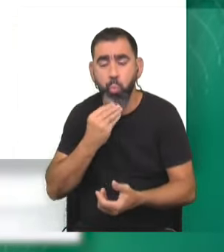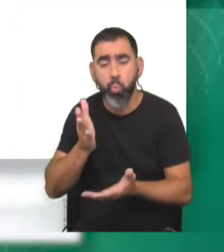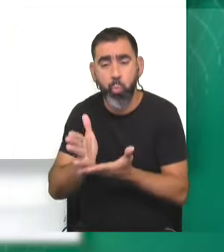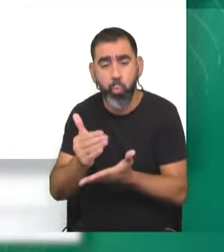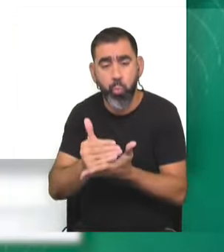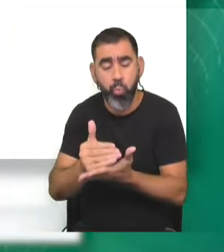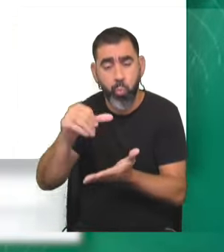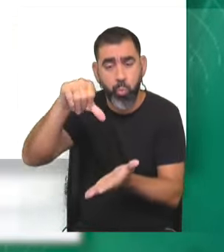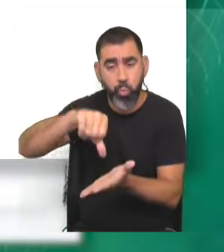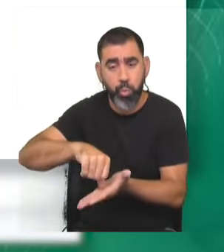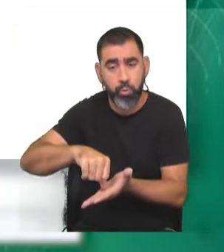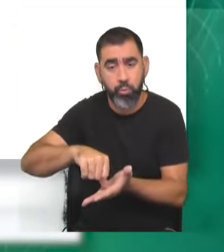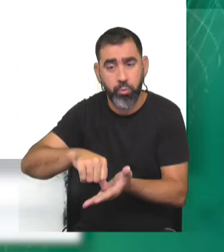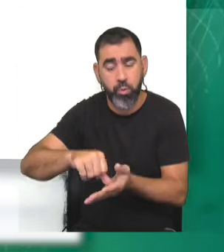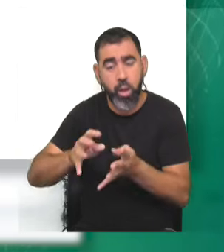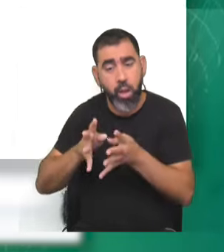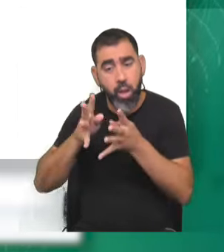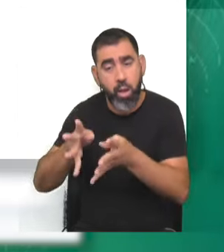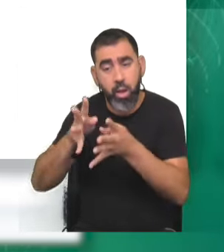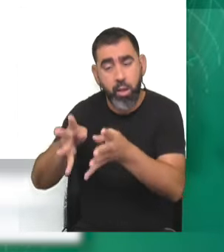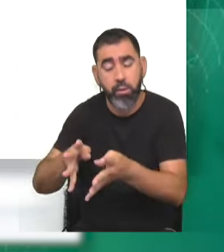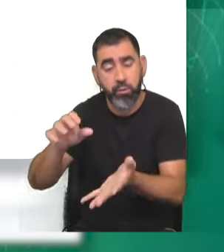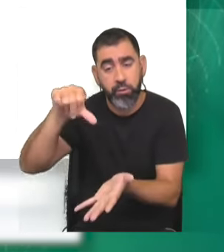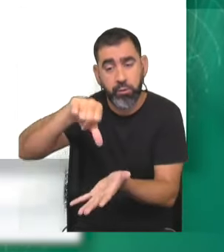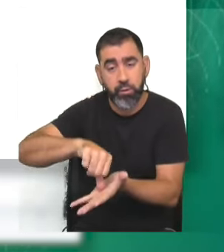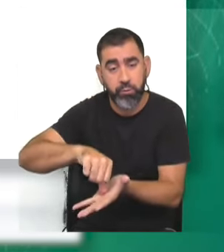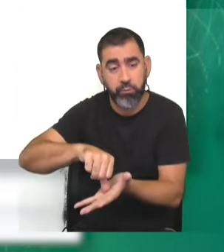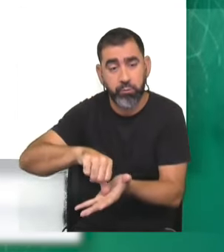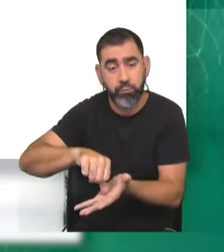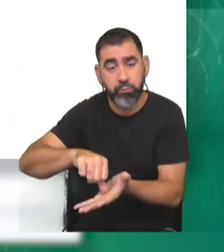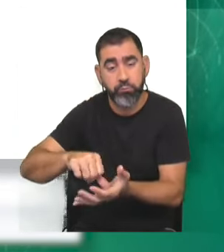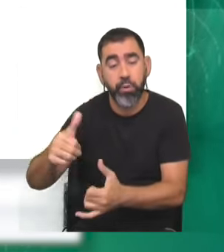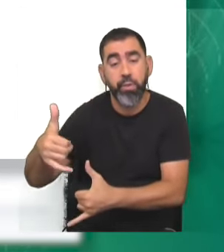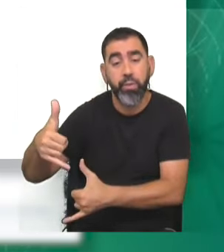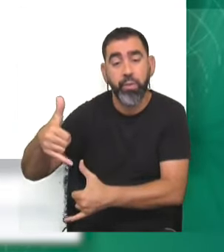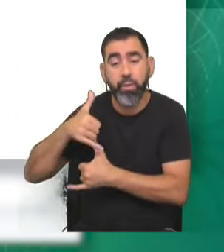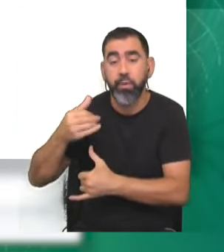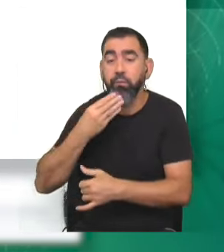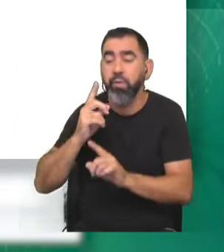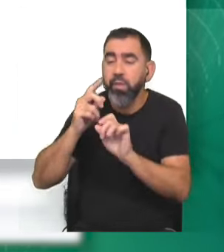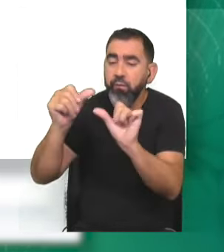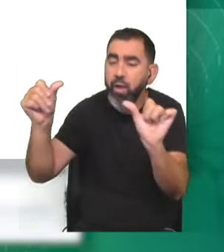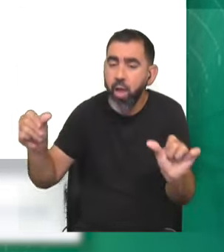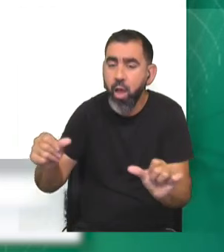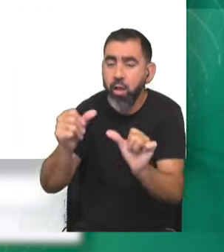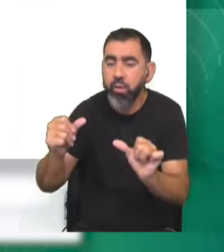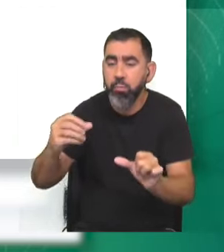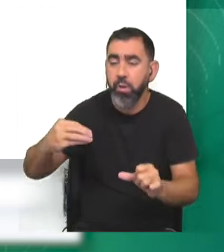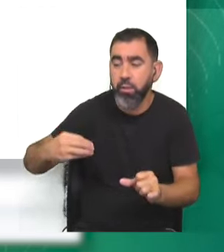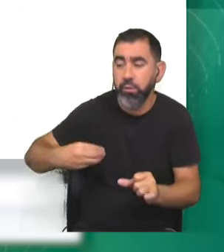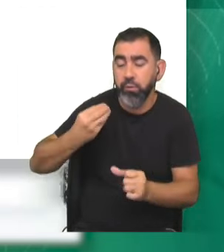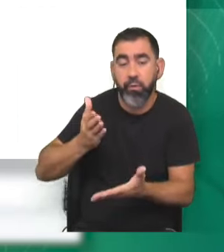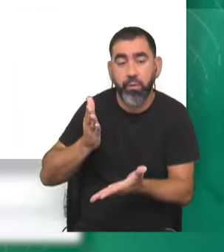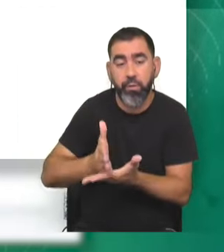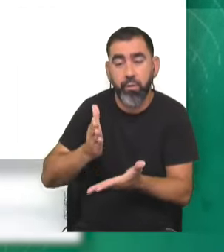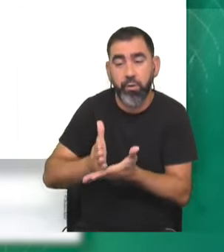en declaración de guerra por la República islámica de Irán las fuerzas de defensa de Israel deben hacer todo lo necesario para salvaguardar su